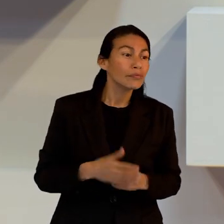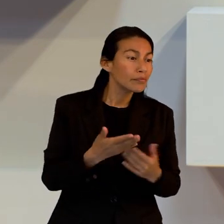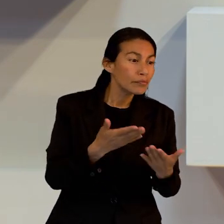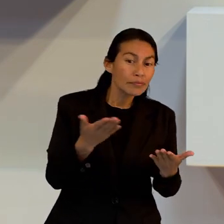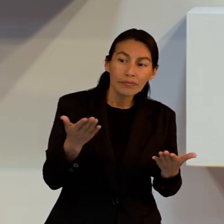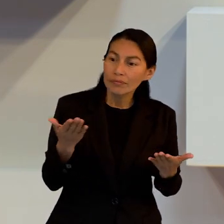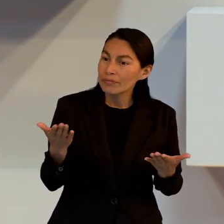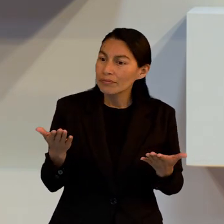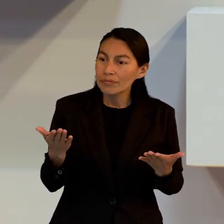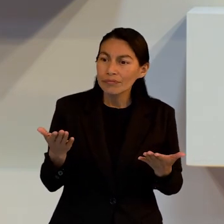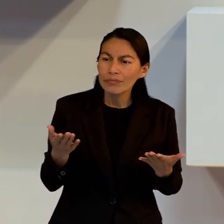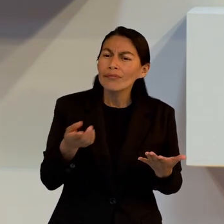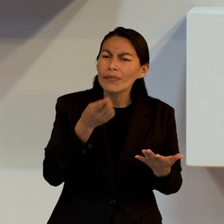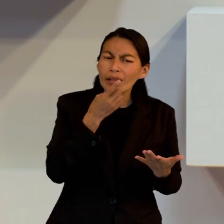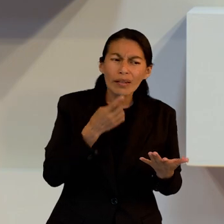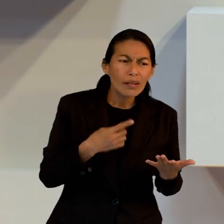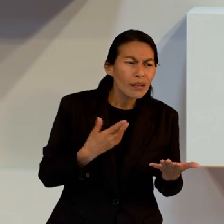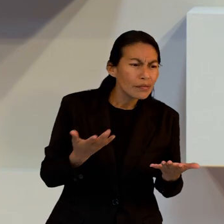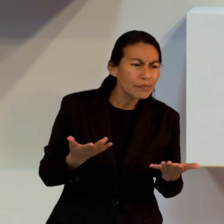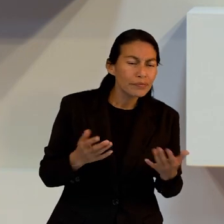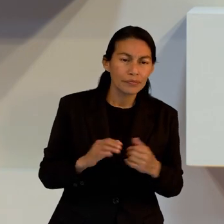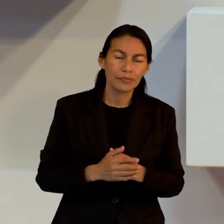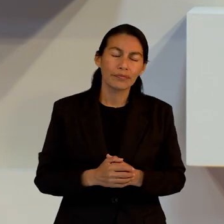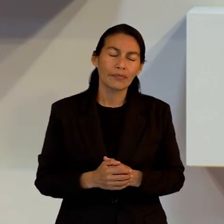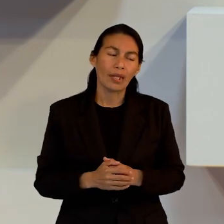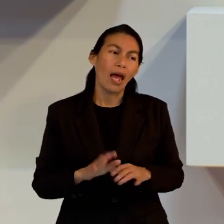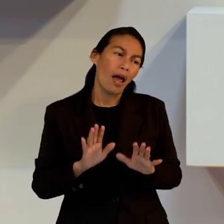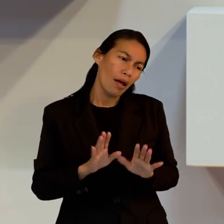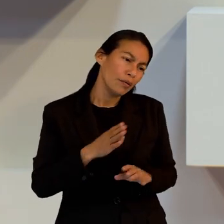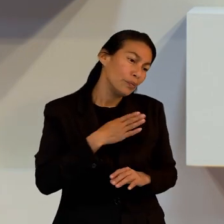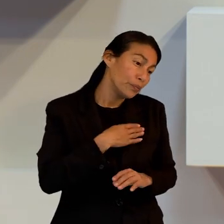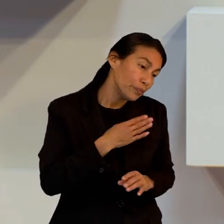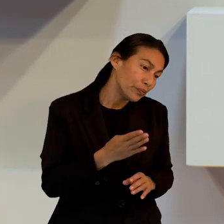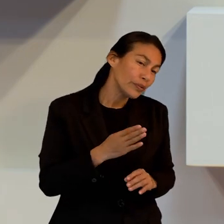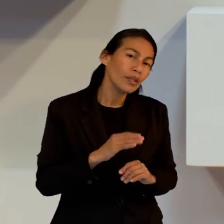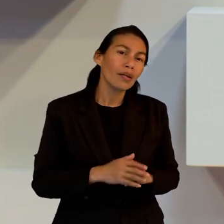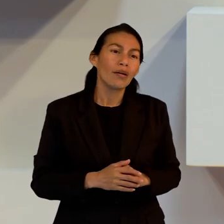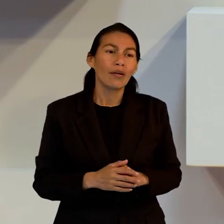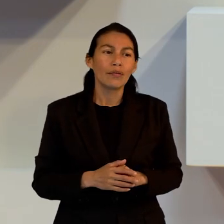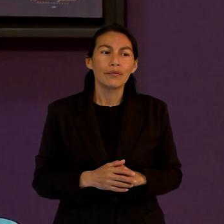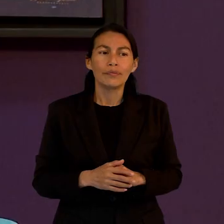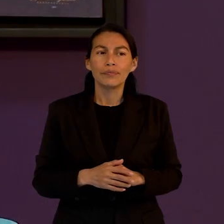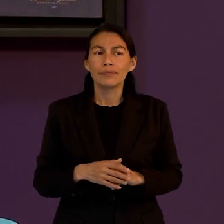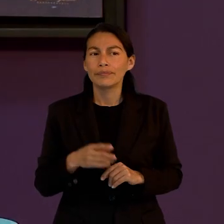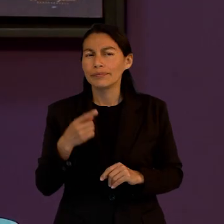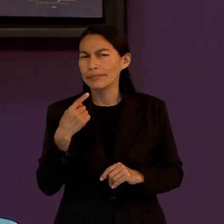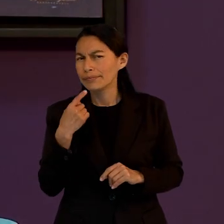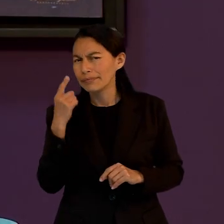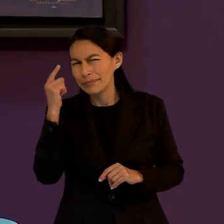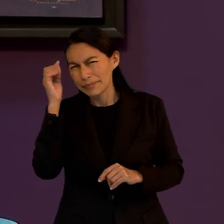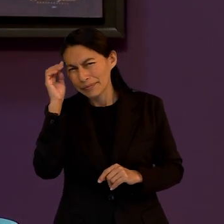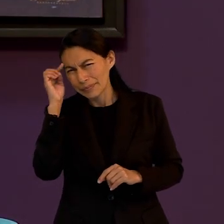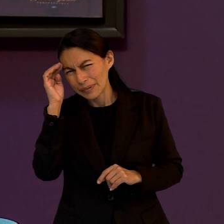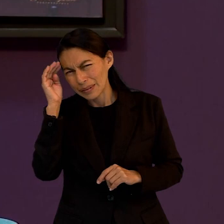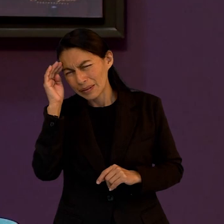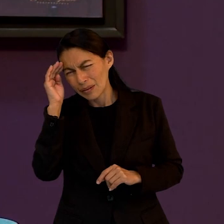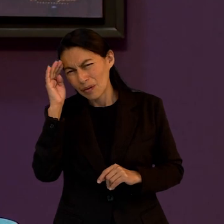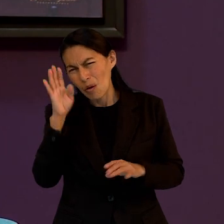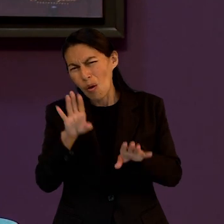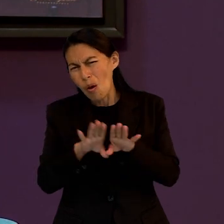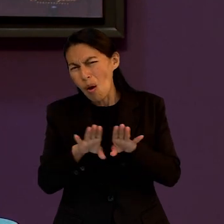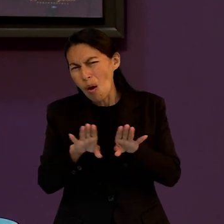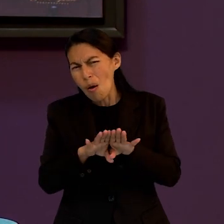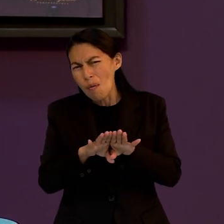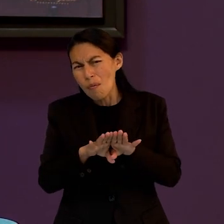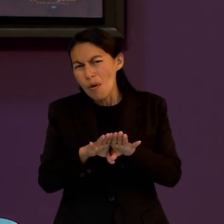escuchando de esta lección que podemos resaltar bueno a mí me llamó mucho la atención pues la